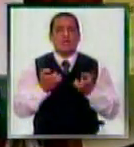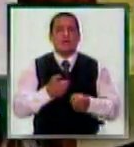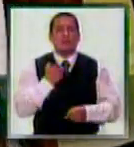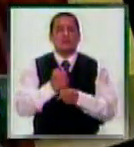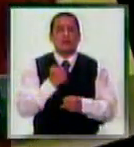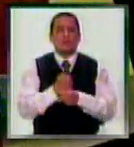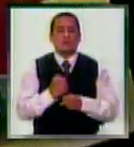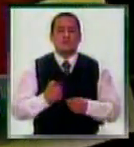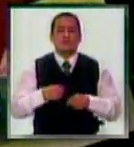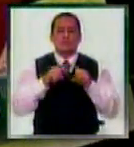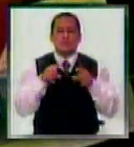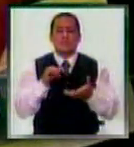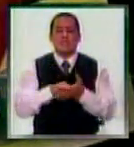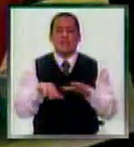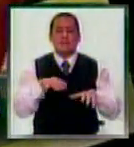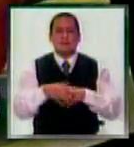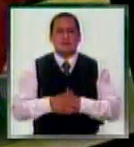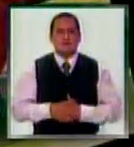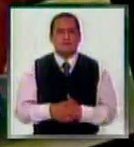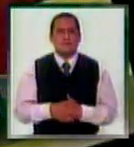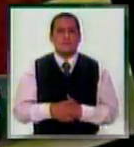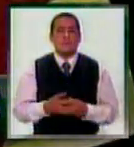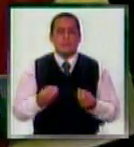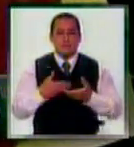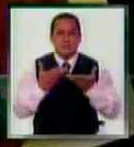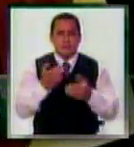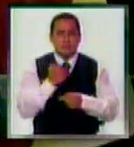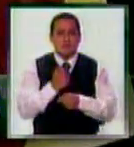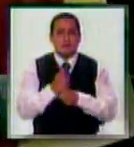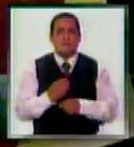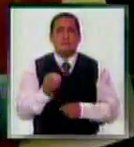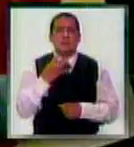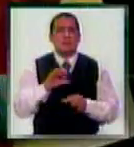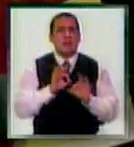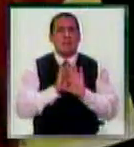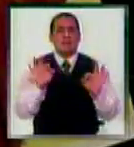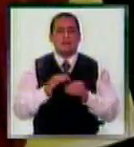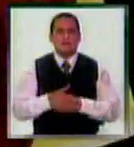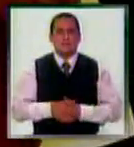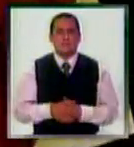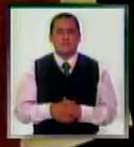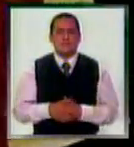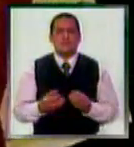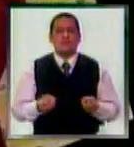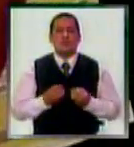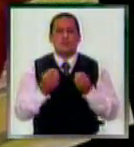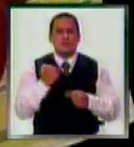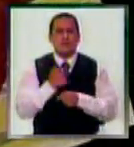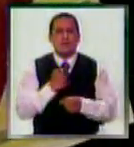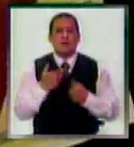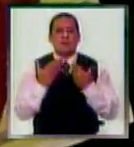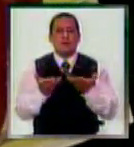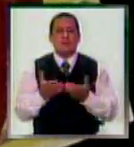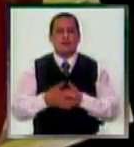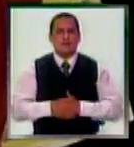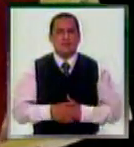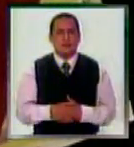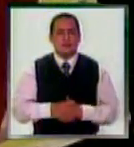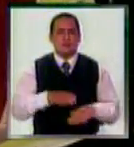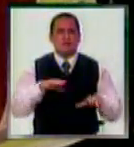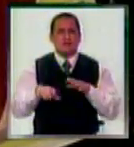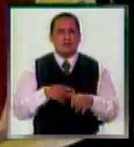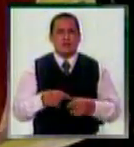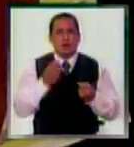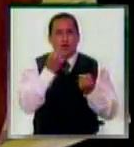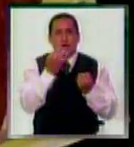trabajo. Yo pregunto, ¿y qué sabes hacer para querer trabajo? Y te dicen, nada. Entonces, ¿cómo, qué trabajo te voy a dar de nada? Te haré pues contar